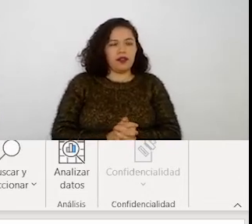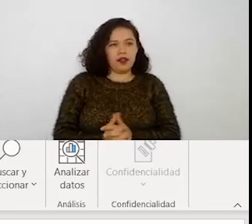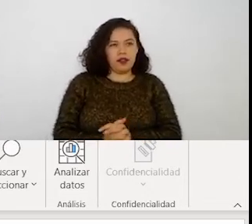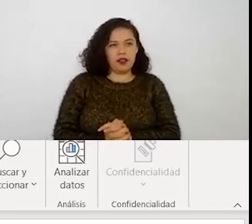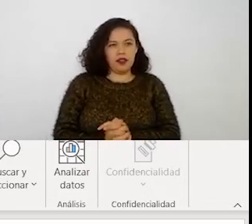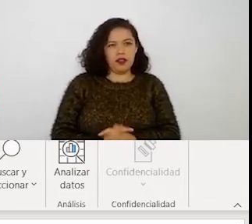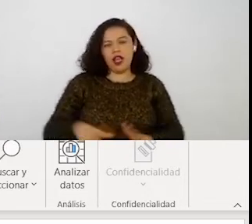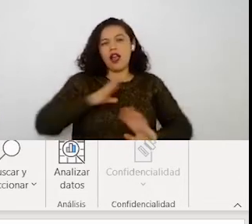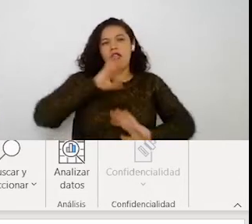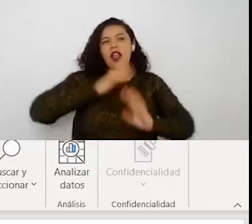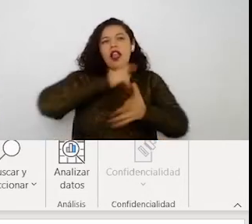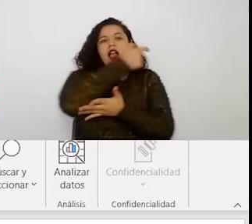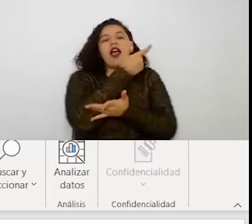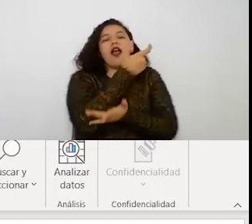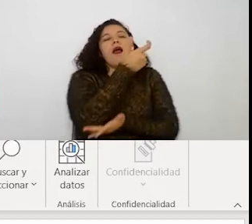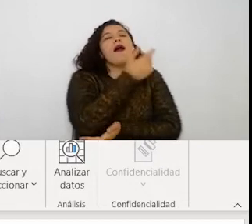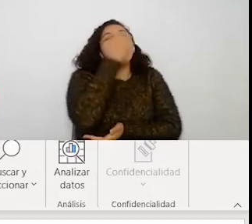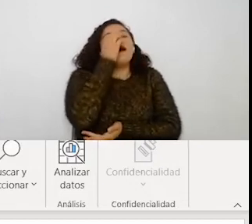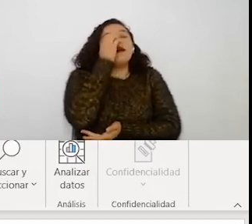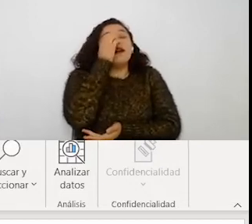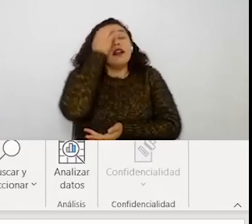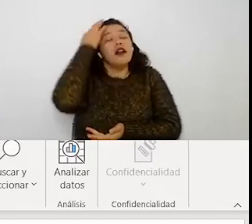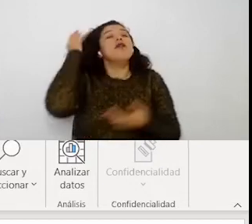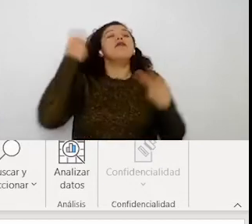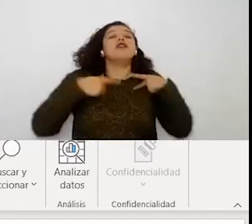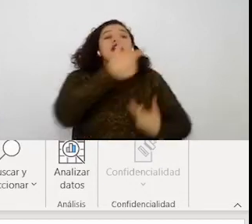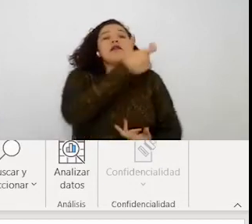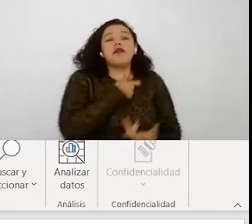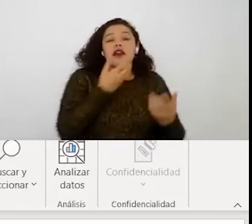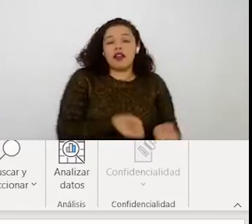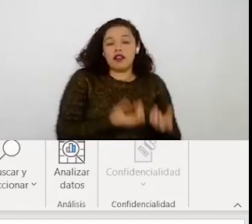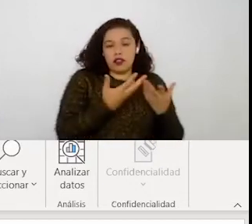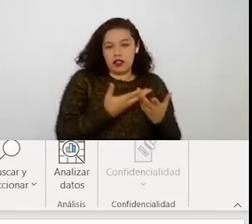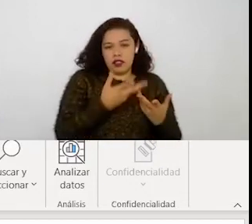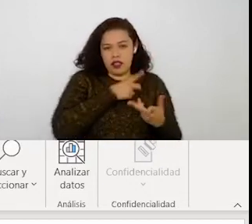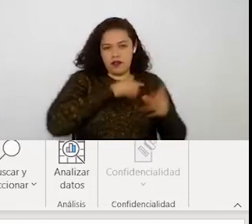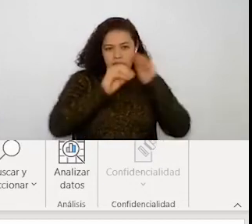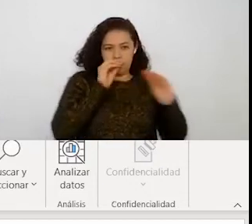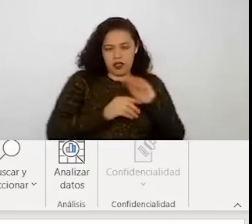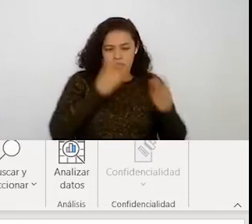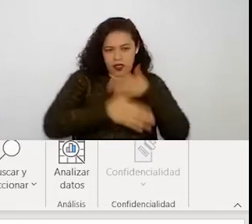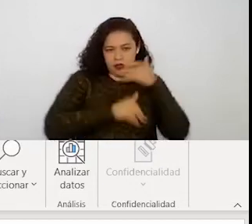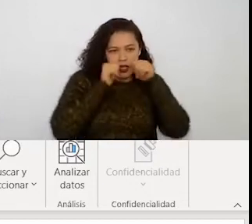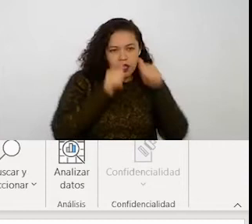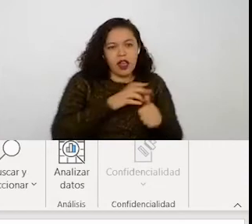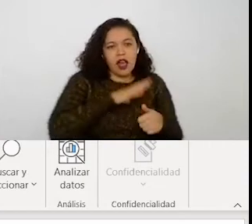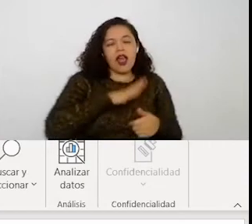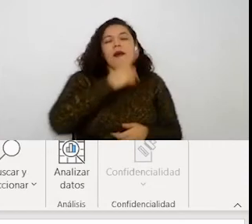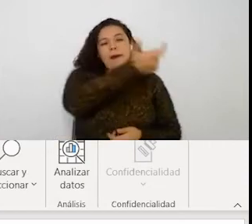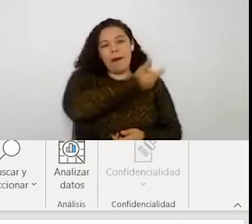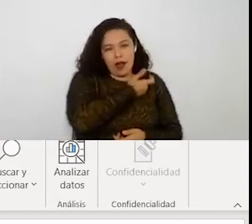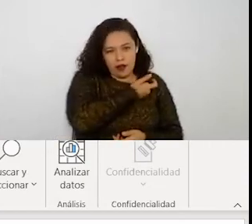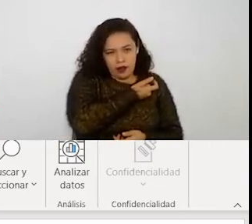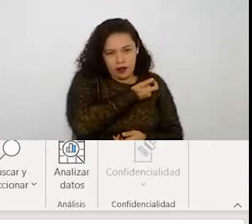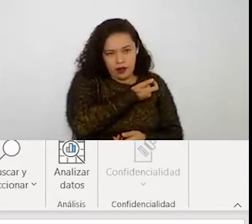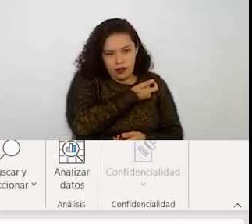las fotos de recuperación en este caso tengo gotas de recuperación Tengo este inicializa asistencial tengo mis ingresos Bueno